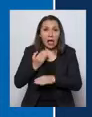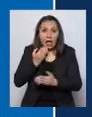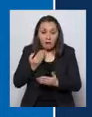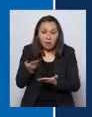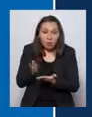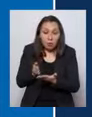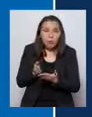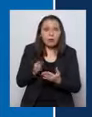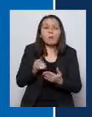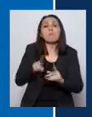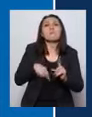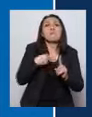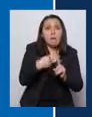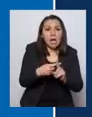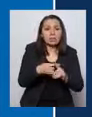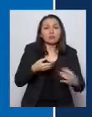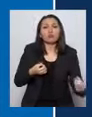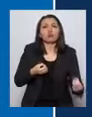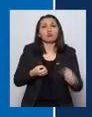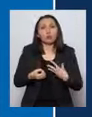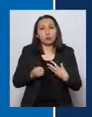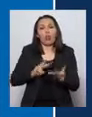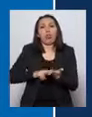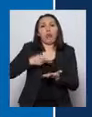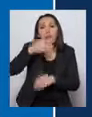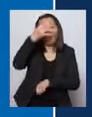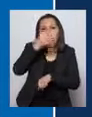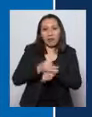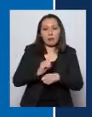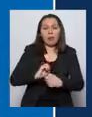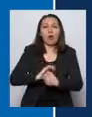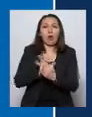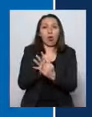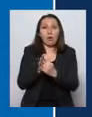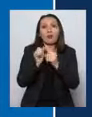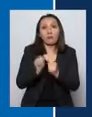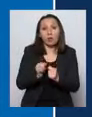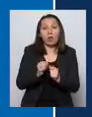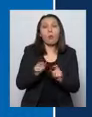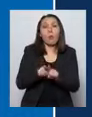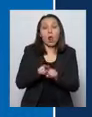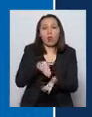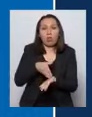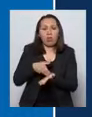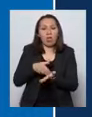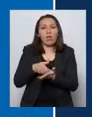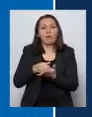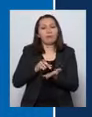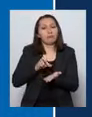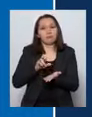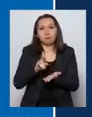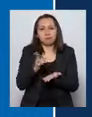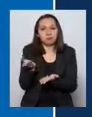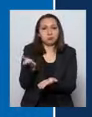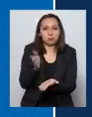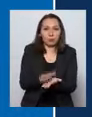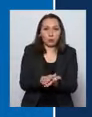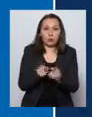pero que contrajeron una infección por corona virus que puede haber contribuido a su desenlace fatal